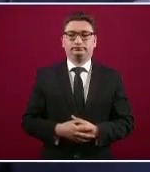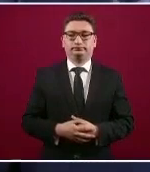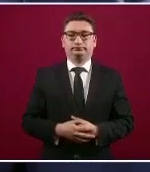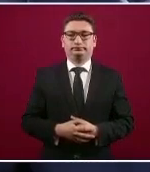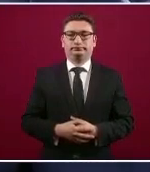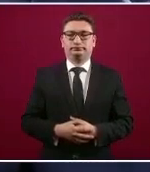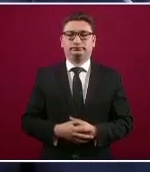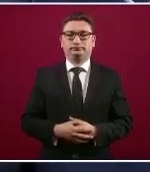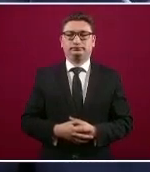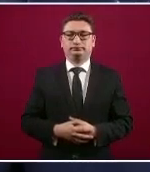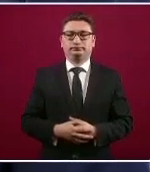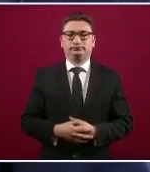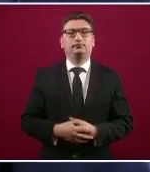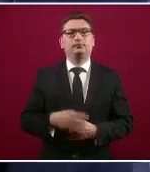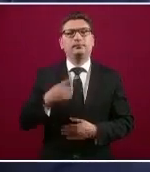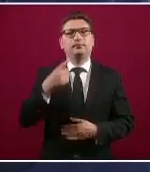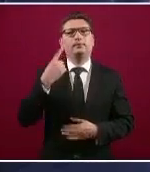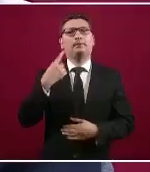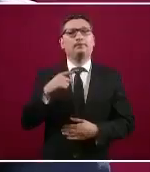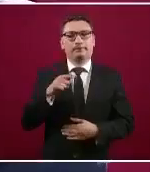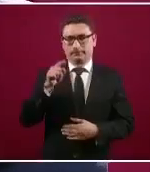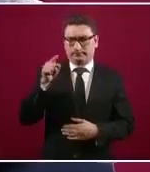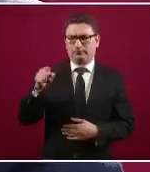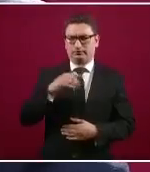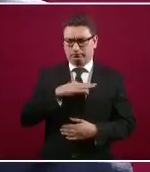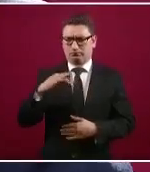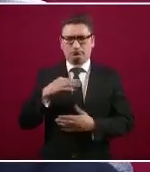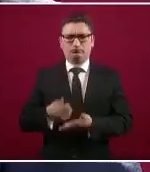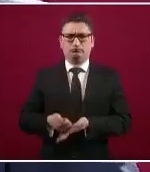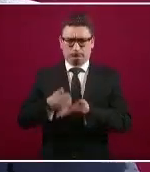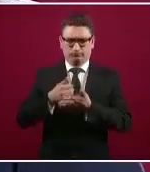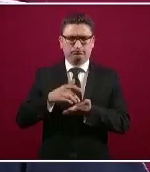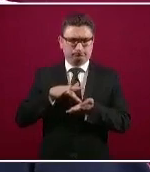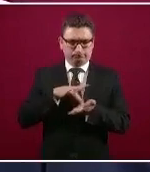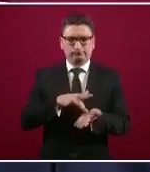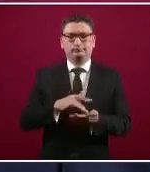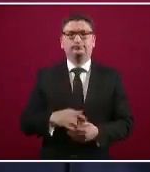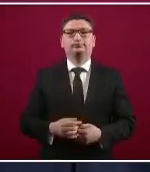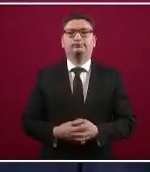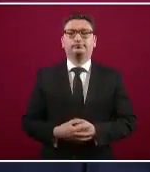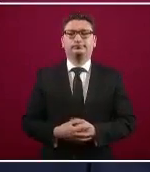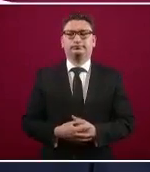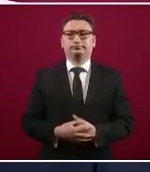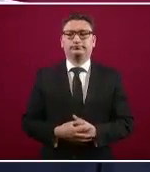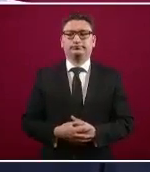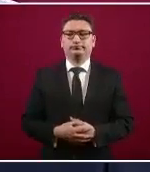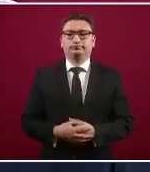para contar con apoyo de